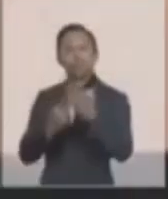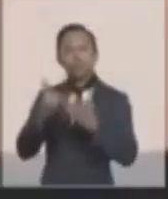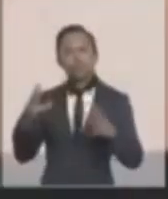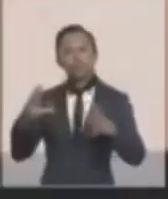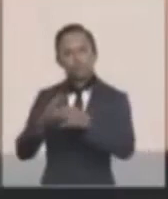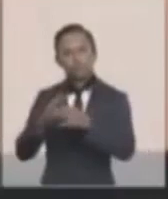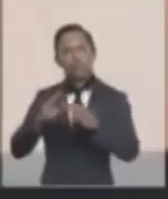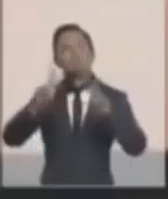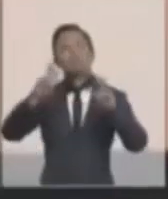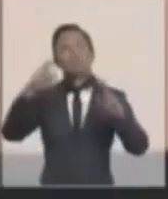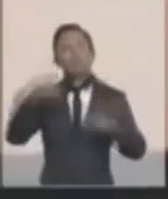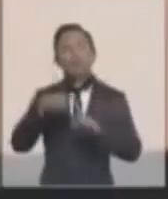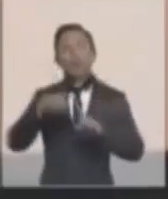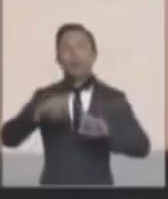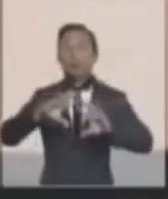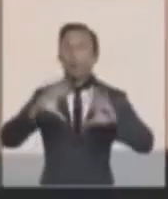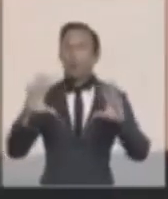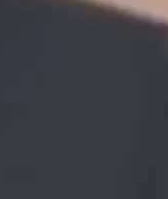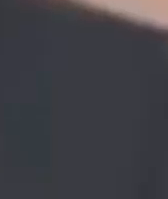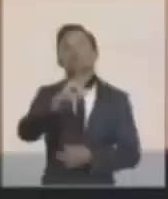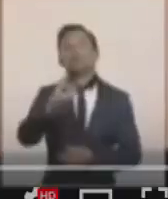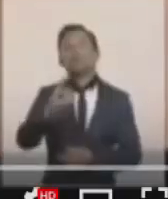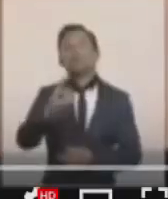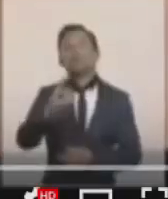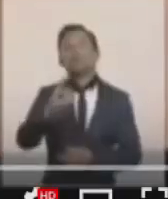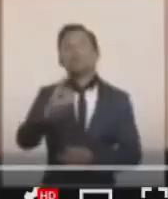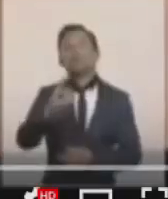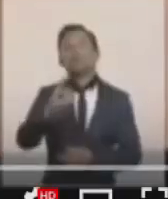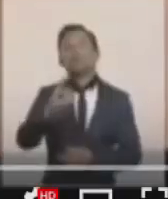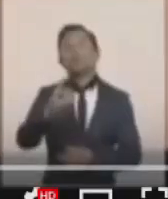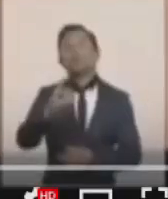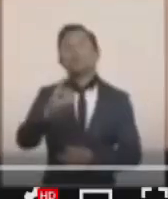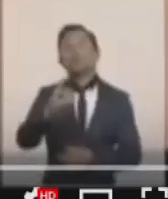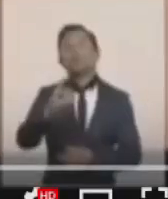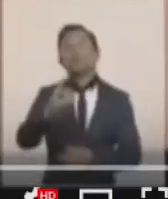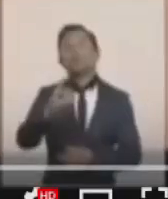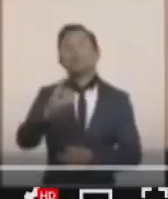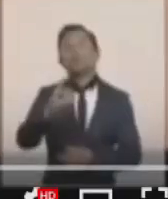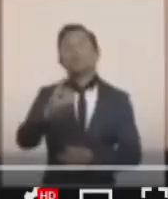noches. Candidato Jaime Rodríguez Lidó.